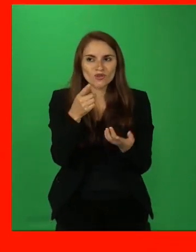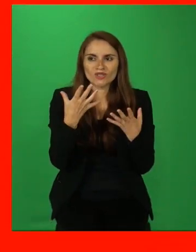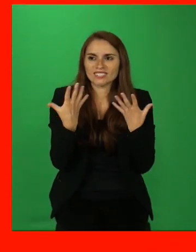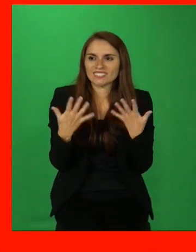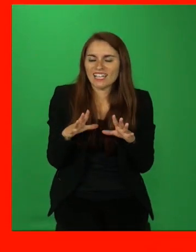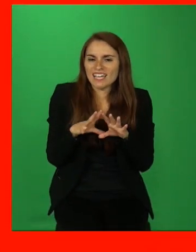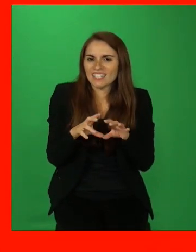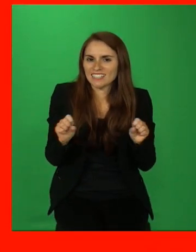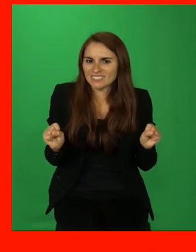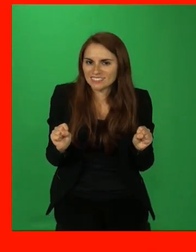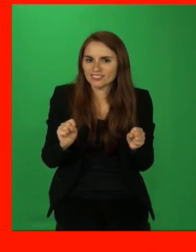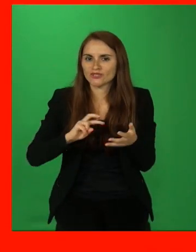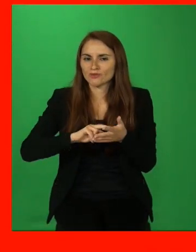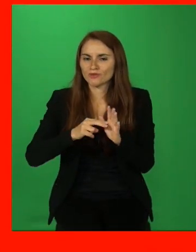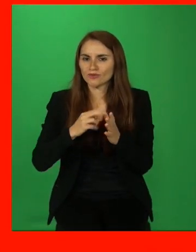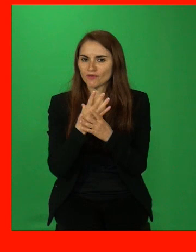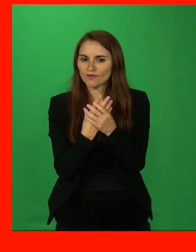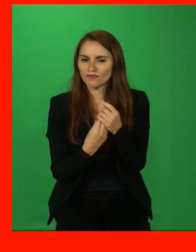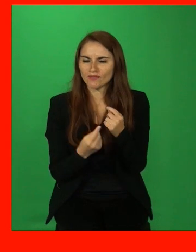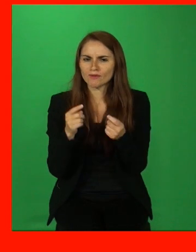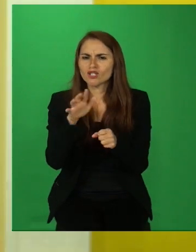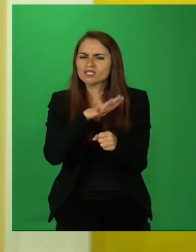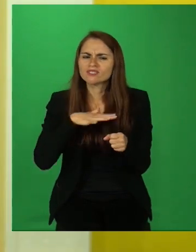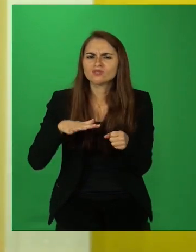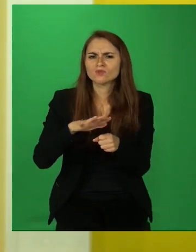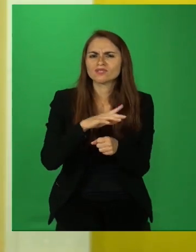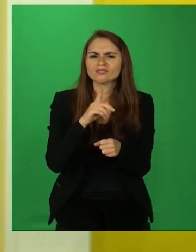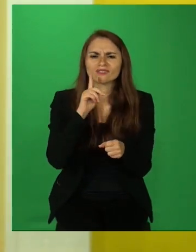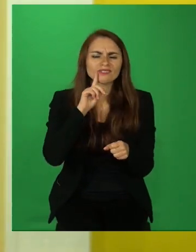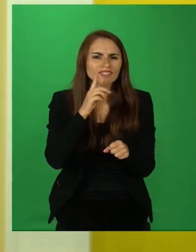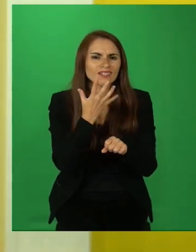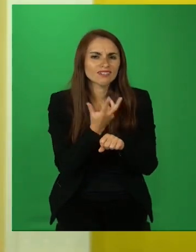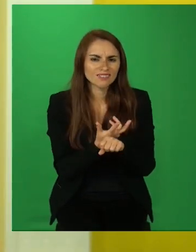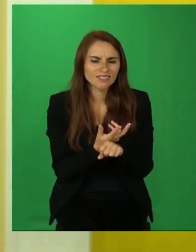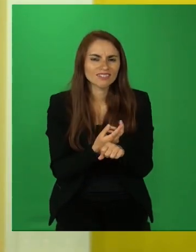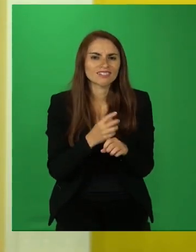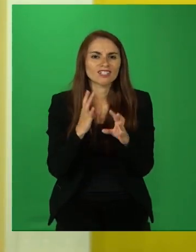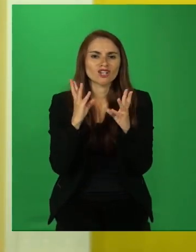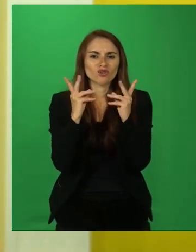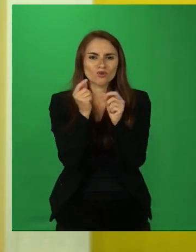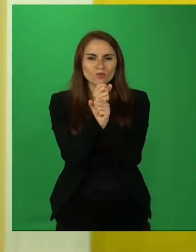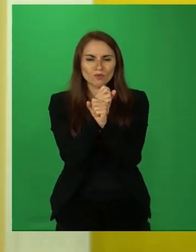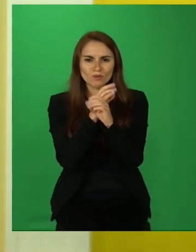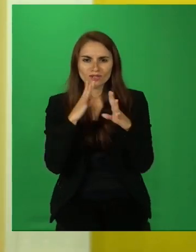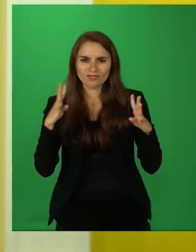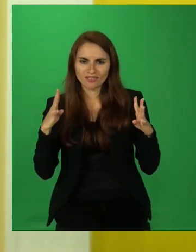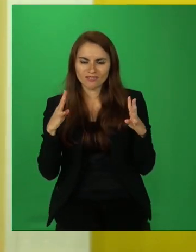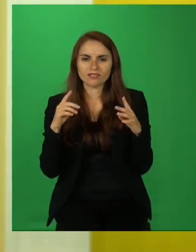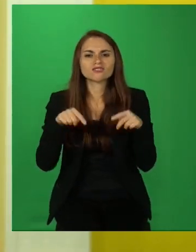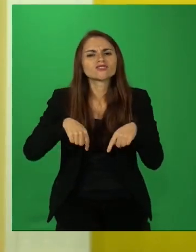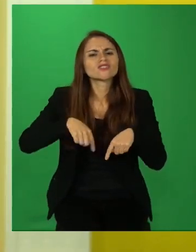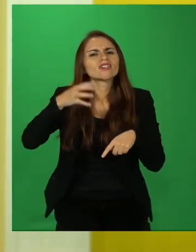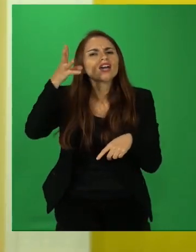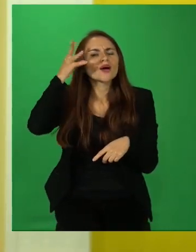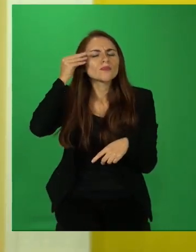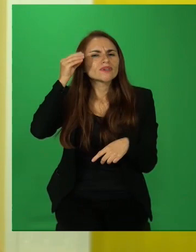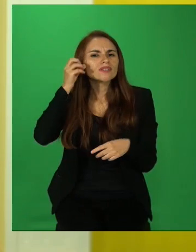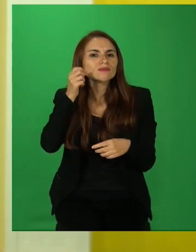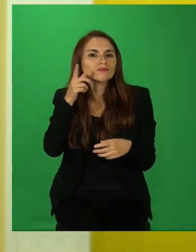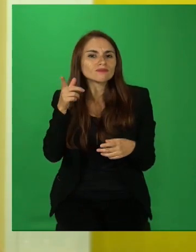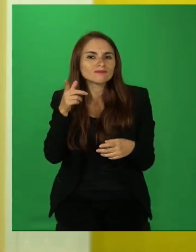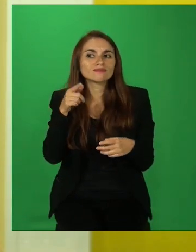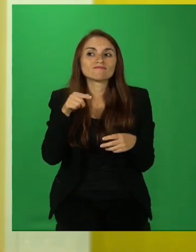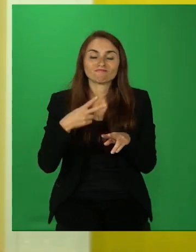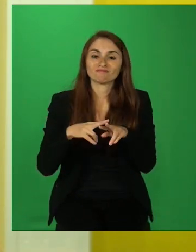resolver problemas o situaciones que involucran no es cierto los números enteros que aprendimos el día de hoy hacer esos